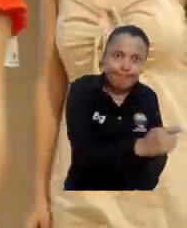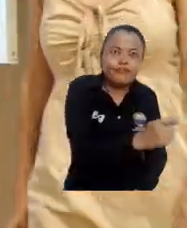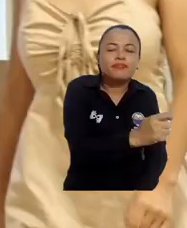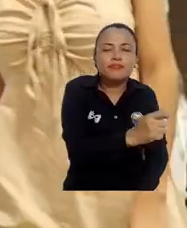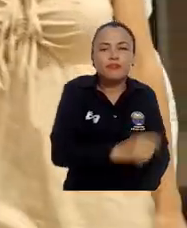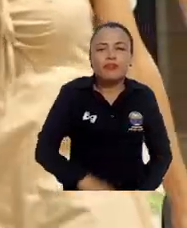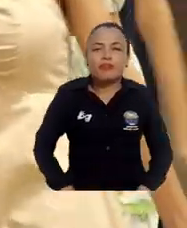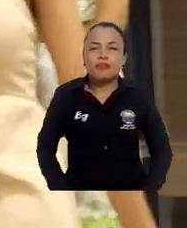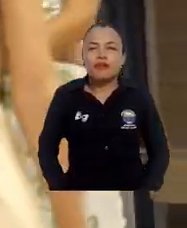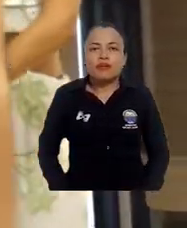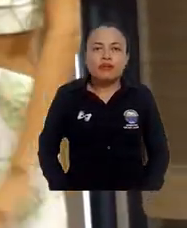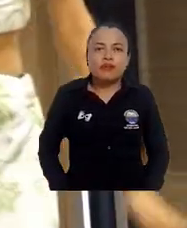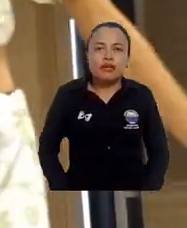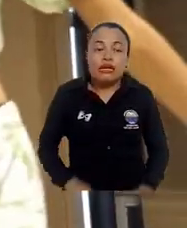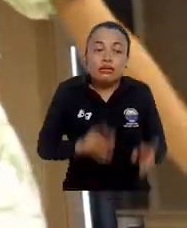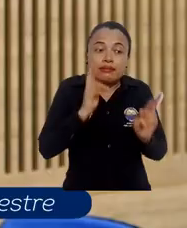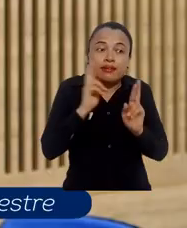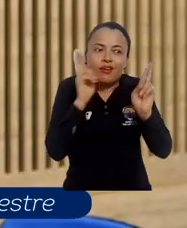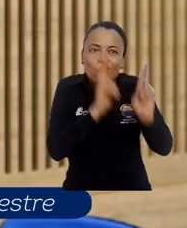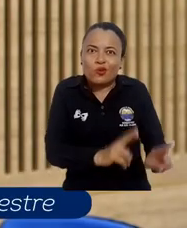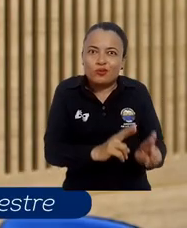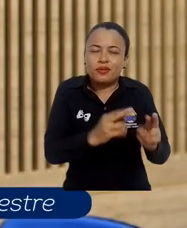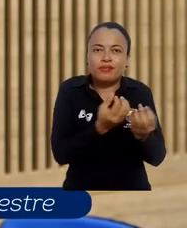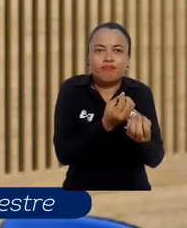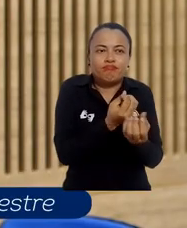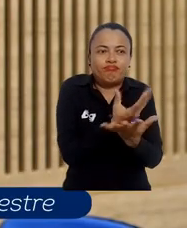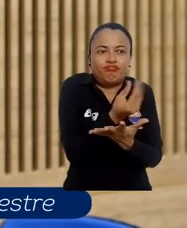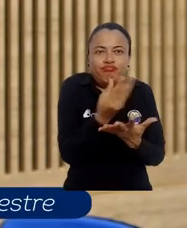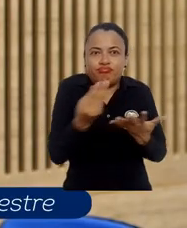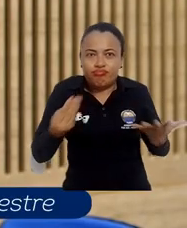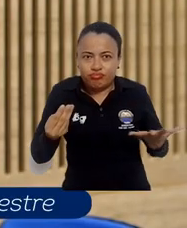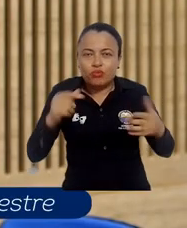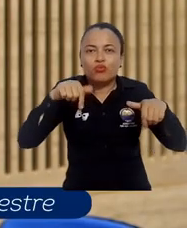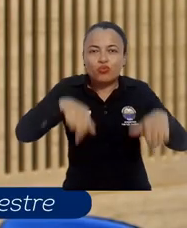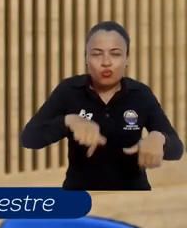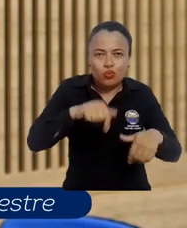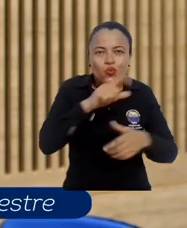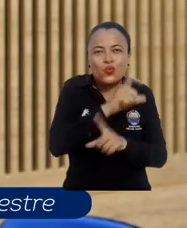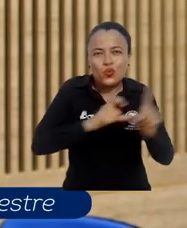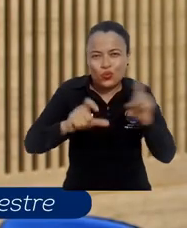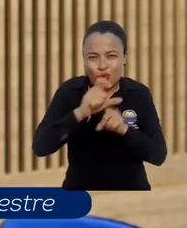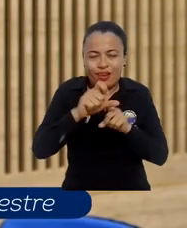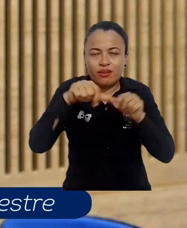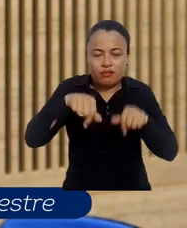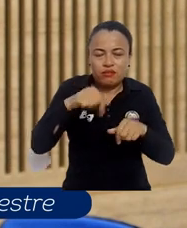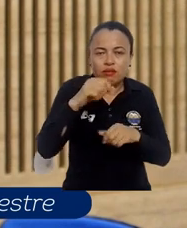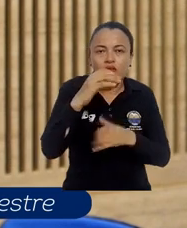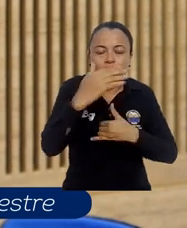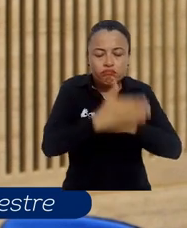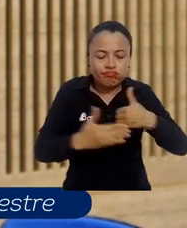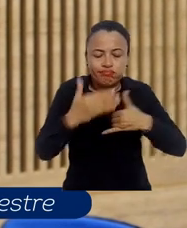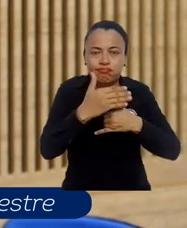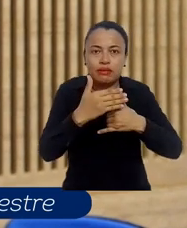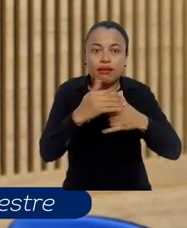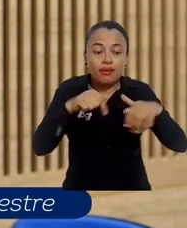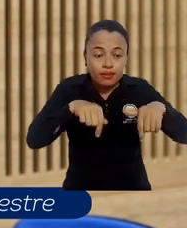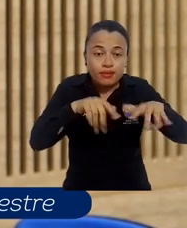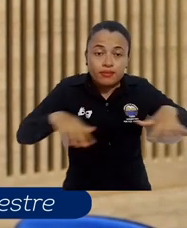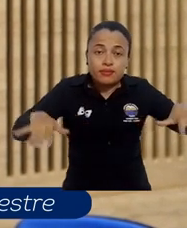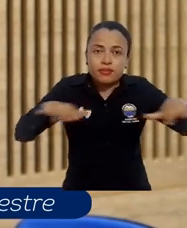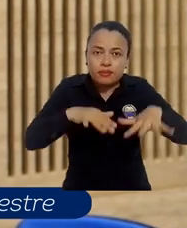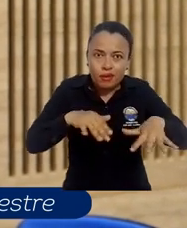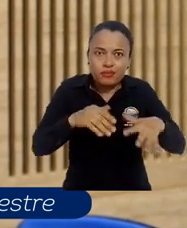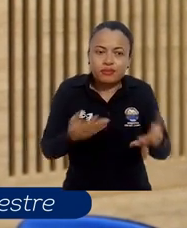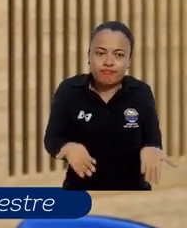estas comunidades étnicas. Y reconocimiento de las diversidades culturales que posee Colombia, pues son los